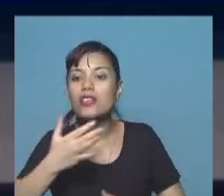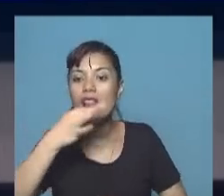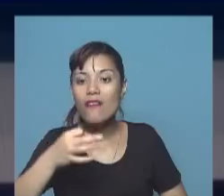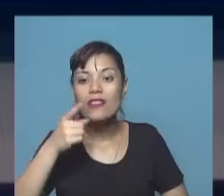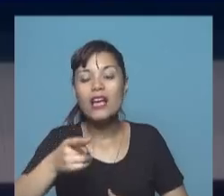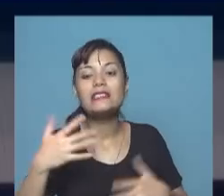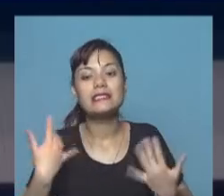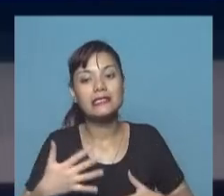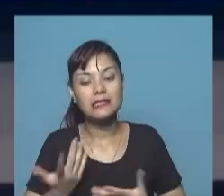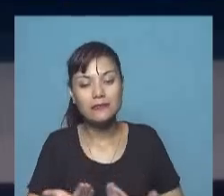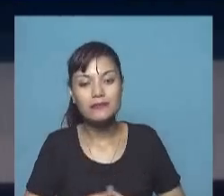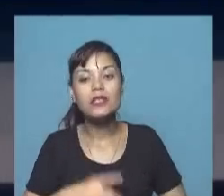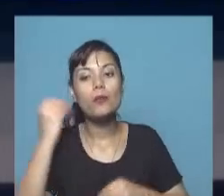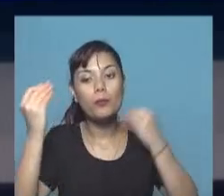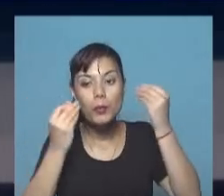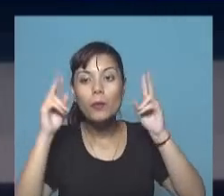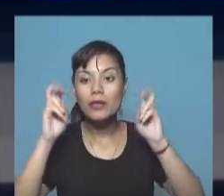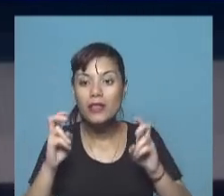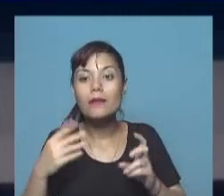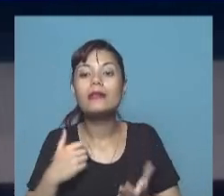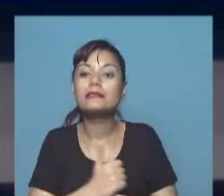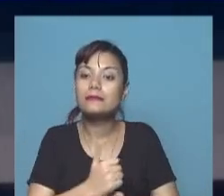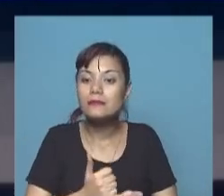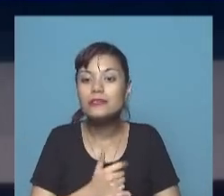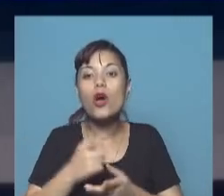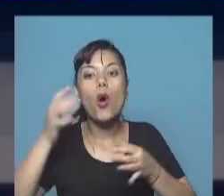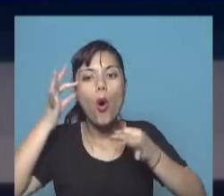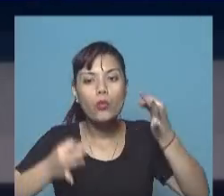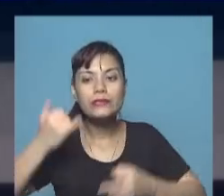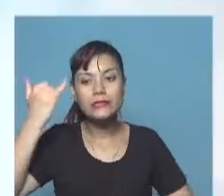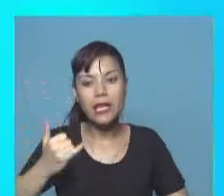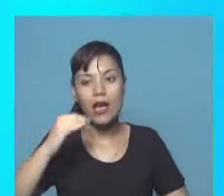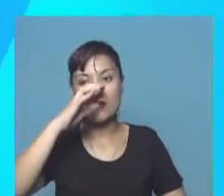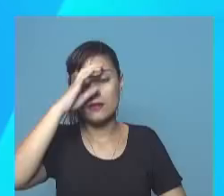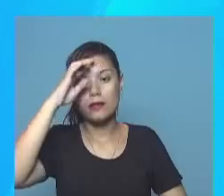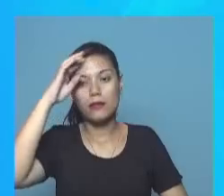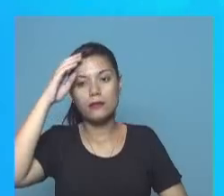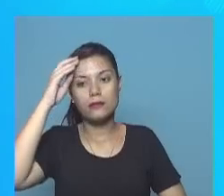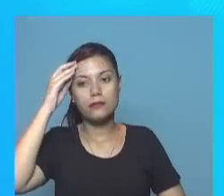es una tendencia preocupante y esperemos que haya justicia.